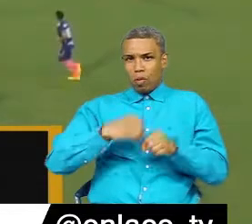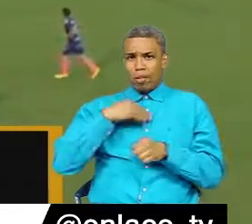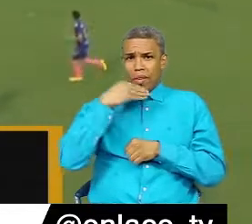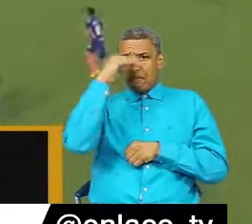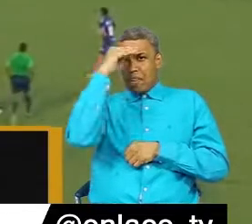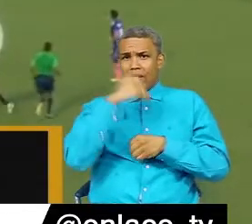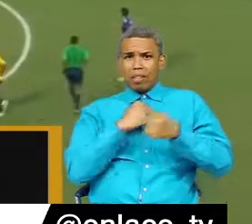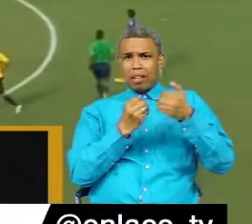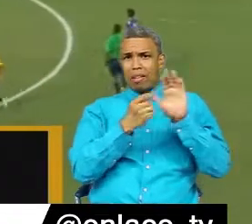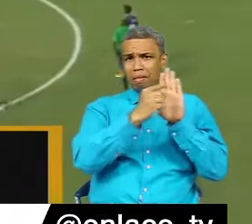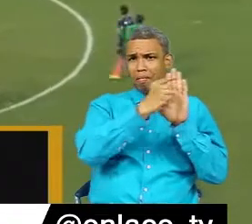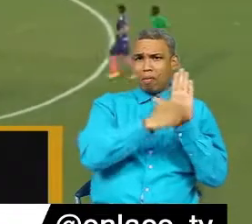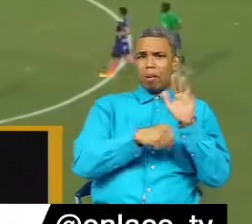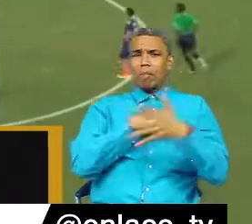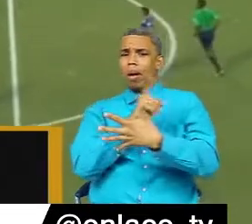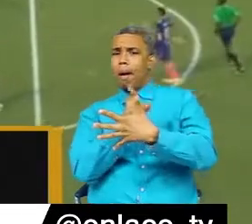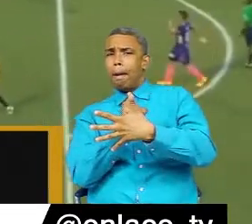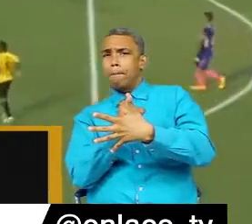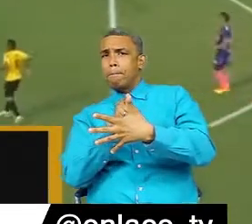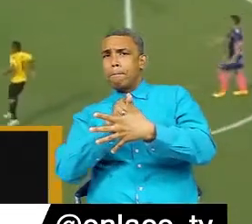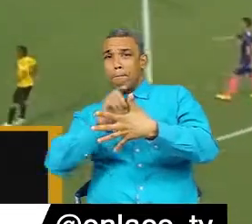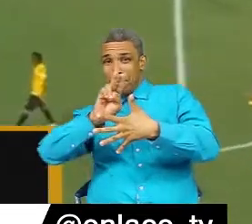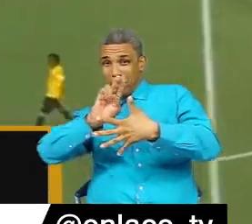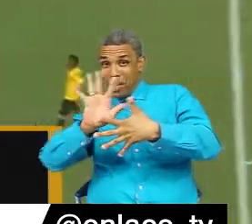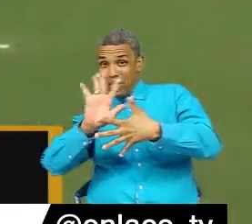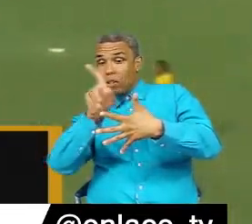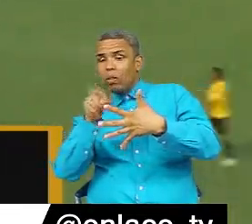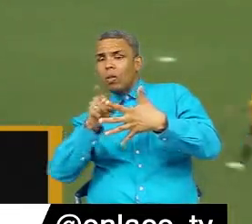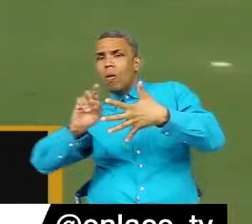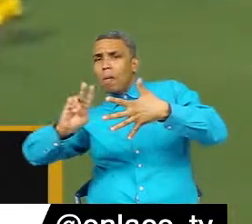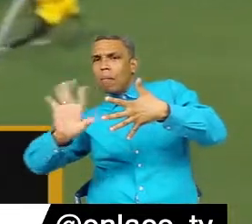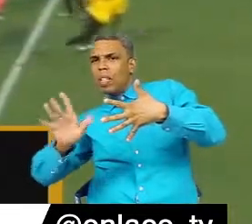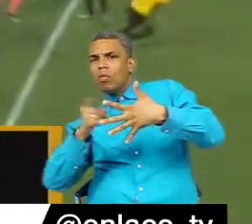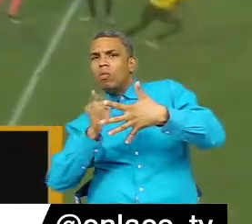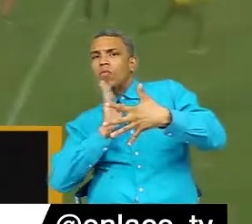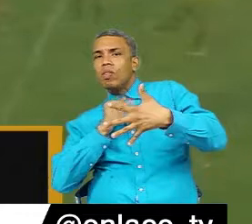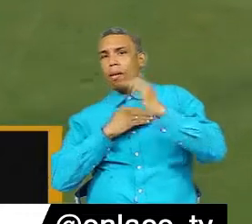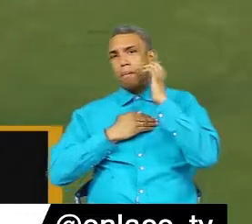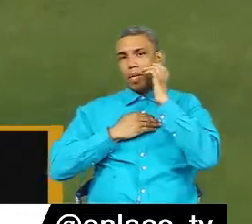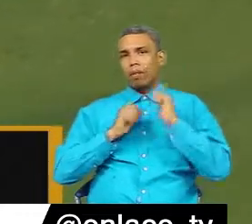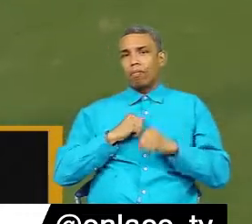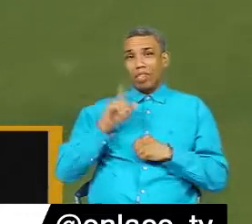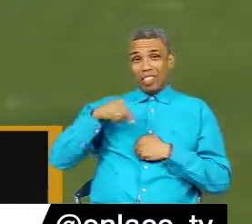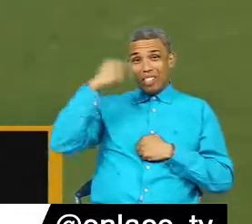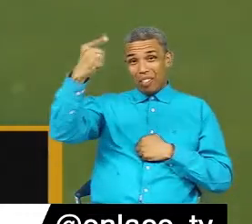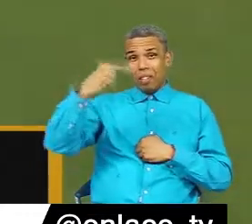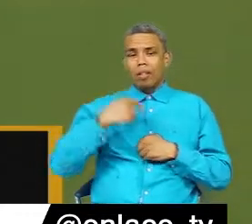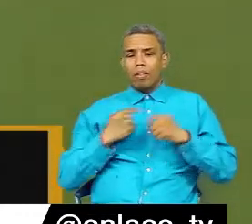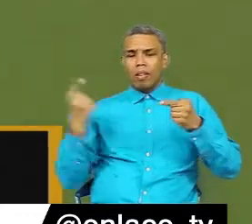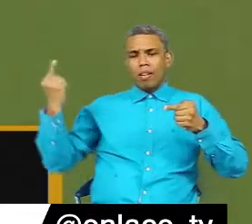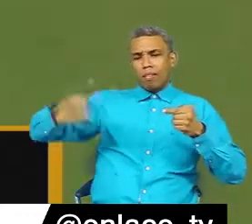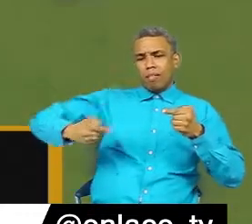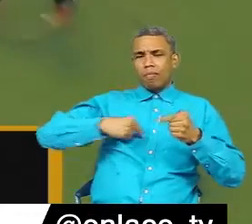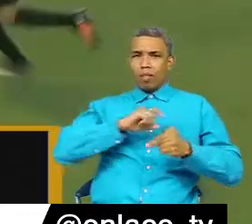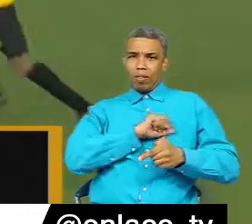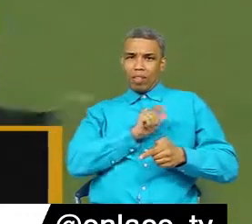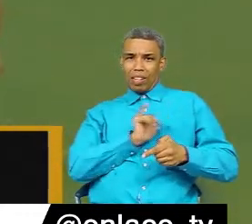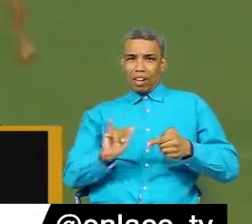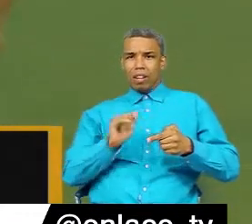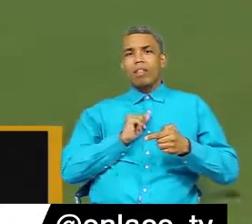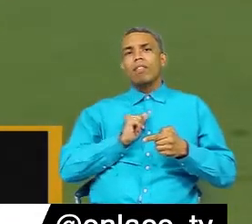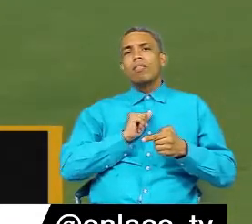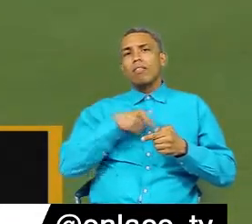los mismos 25 puntos de Envigado. En la próxima fecha, Alianza Petrolera se enfrentará a Cali en Barranca Bermeja, mientras que Medellín se enfrenta